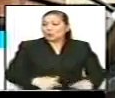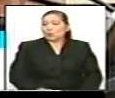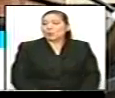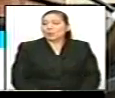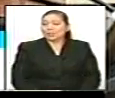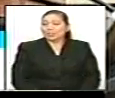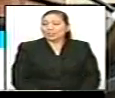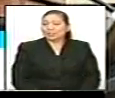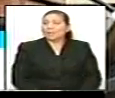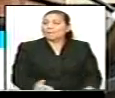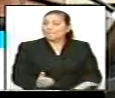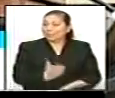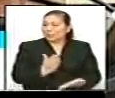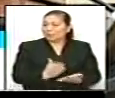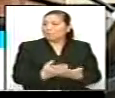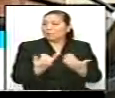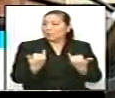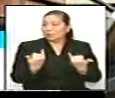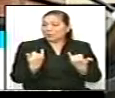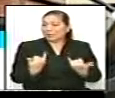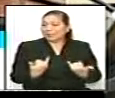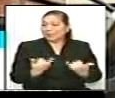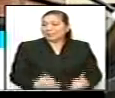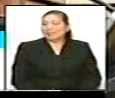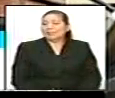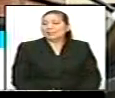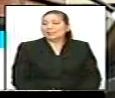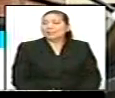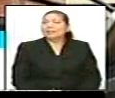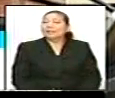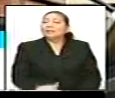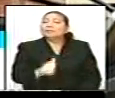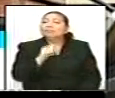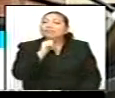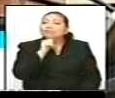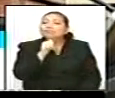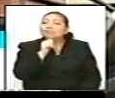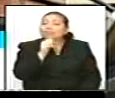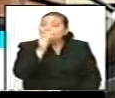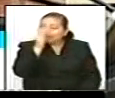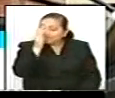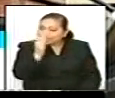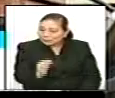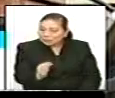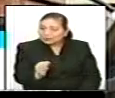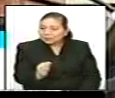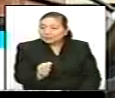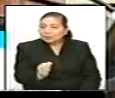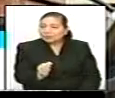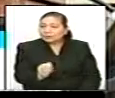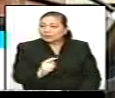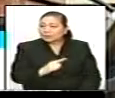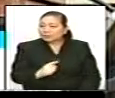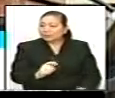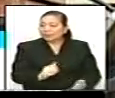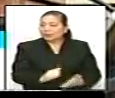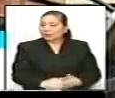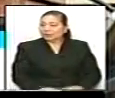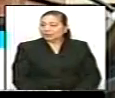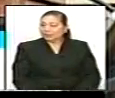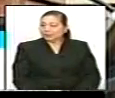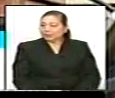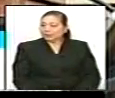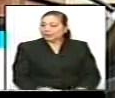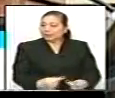Y problemas de este tipo por la falta de una definición legal de una autoridad